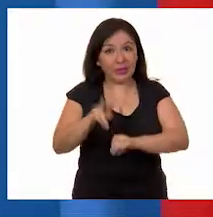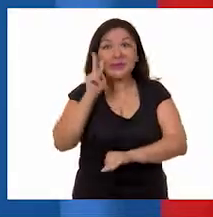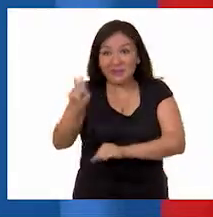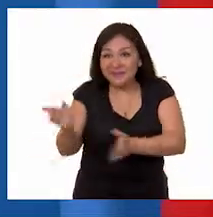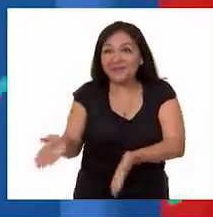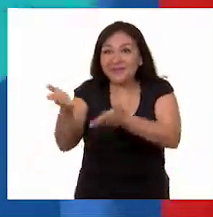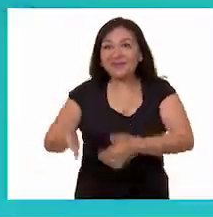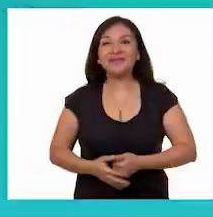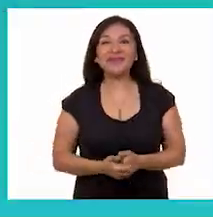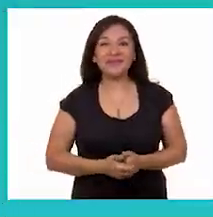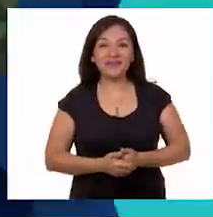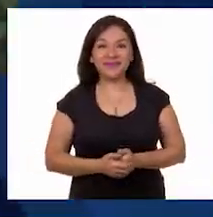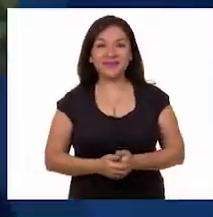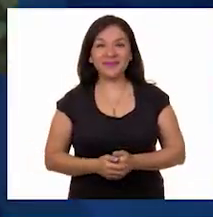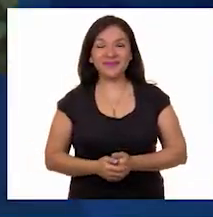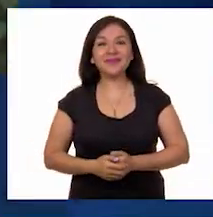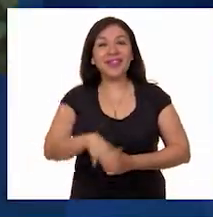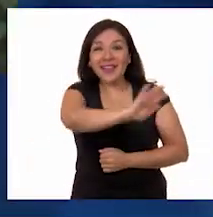Adelante, Ajolisto.